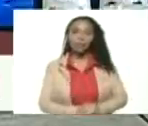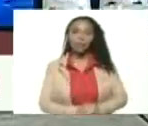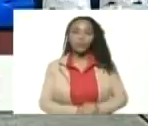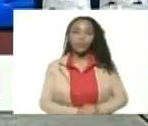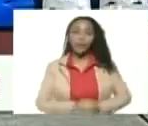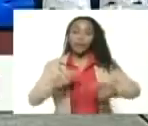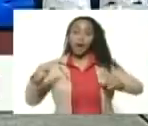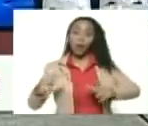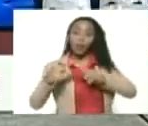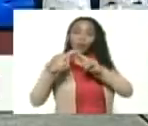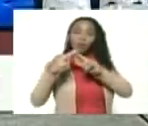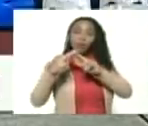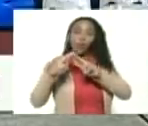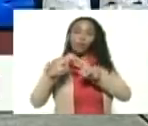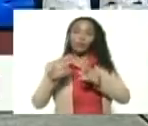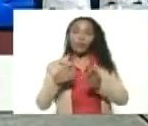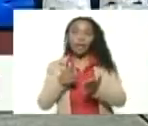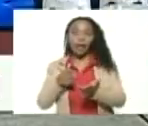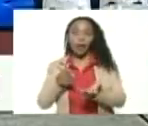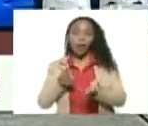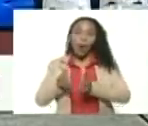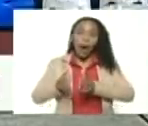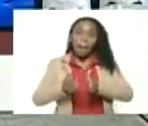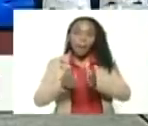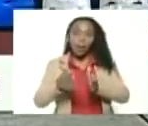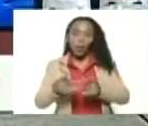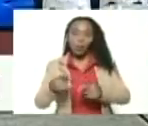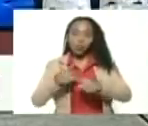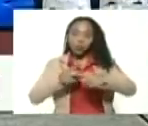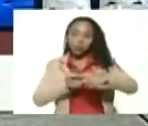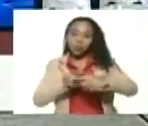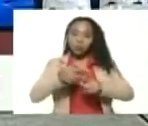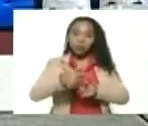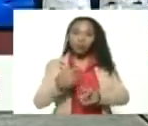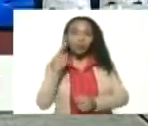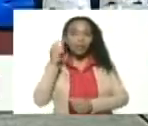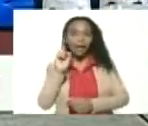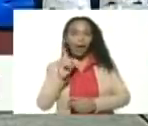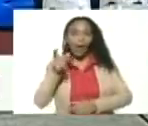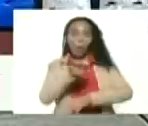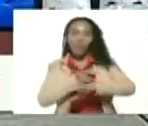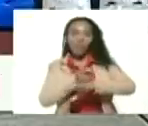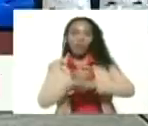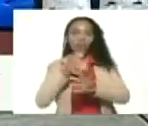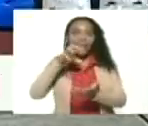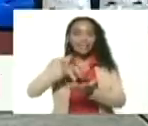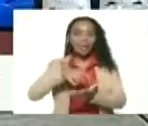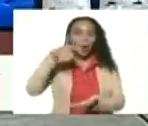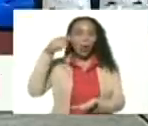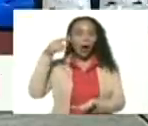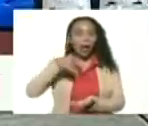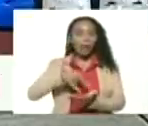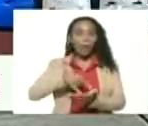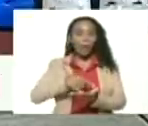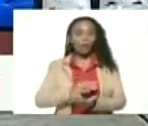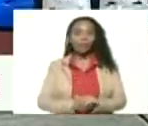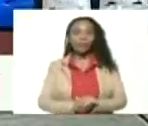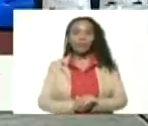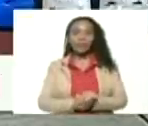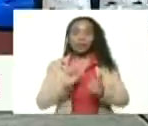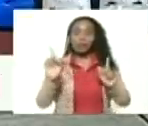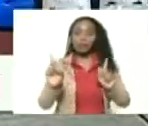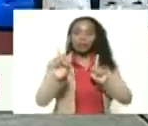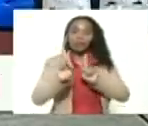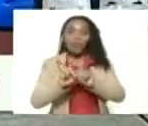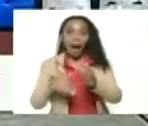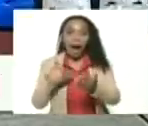del encuentro de las encrucijadas el gobernador Rafael Lacaba del estado Carabobo. Se ha acercado hasta aquí.